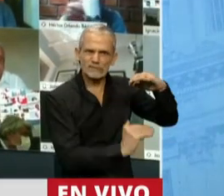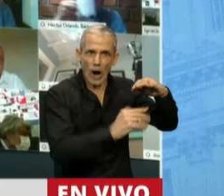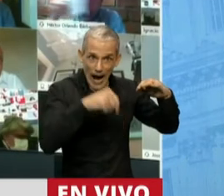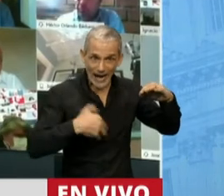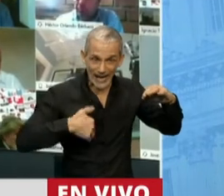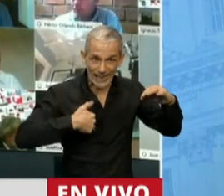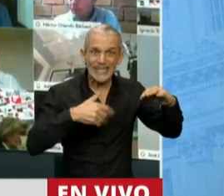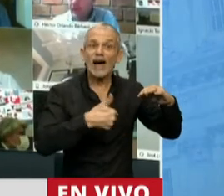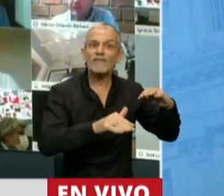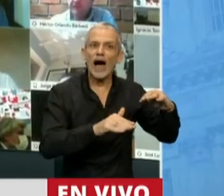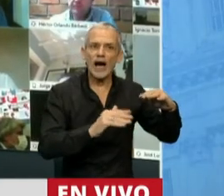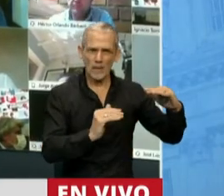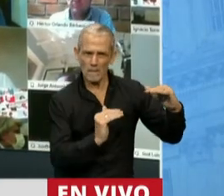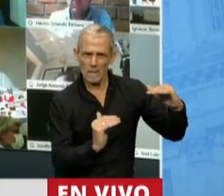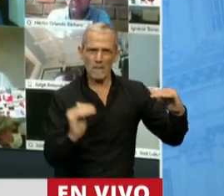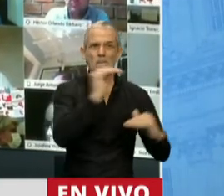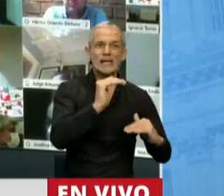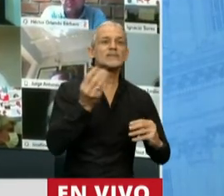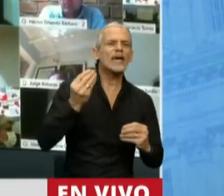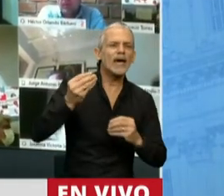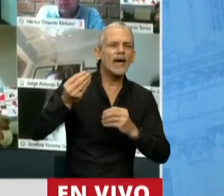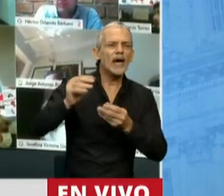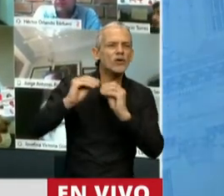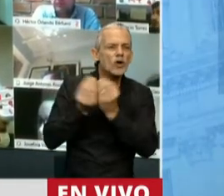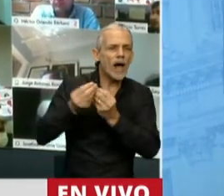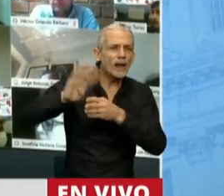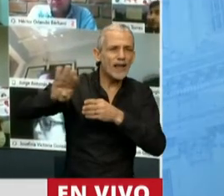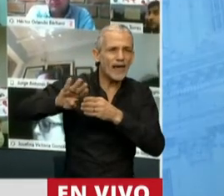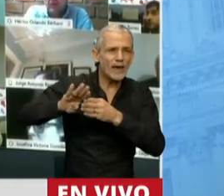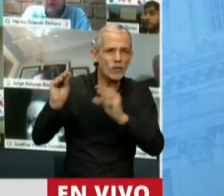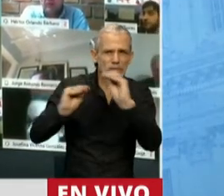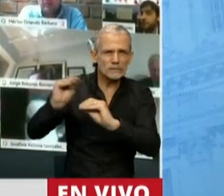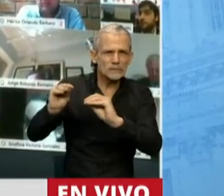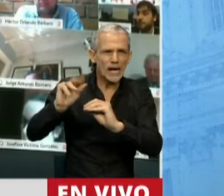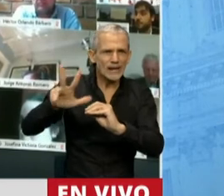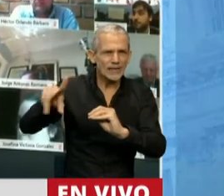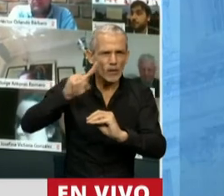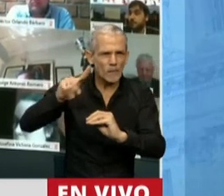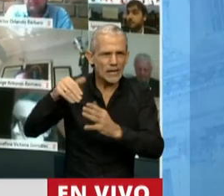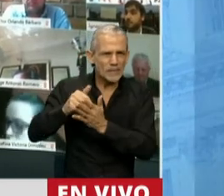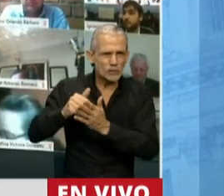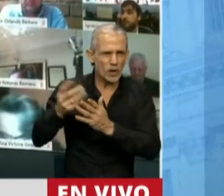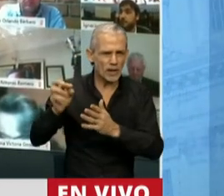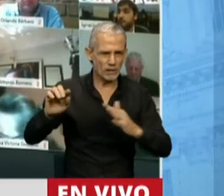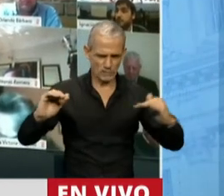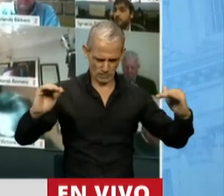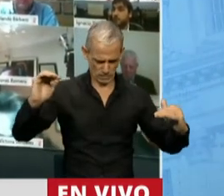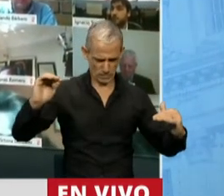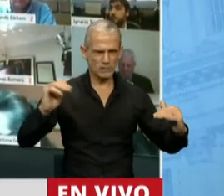hoy va a ser mayor que el monto de deuda reestructurada, para que tengamos una idea.